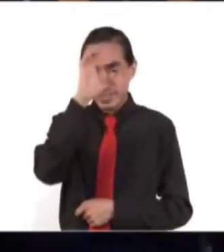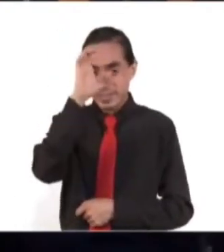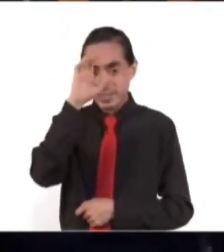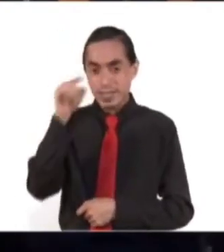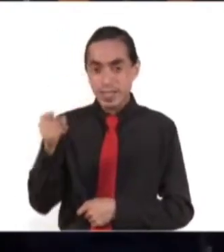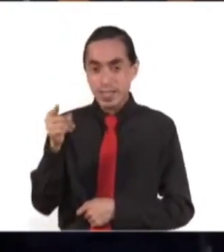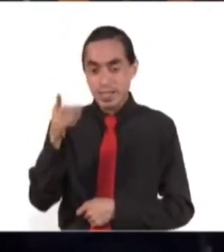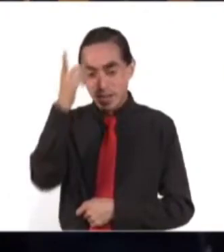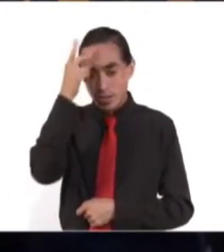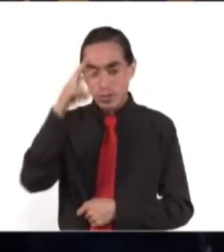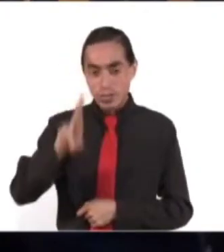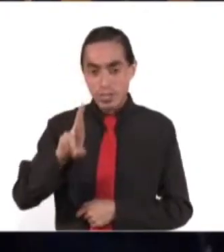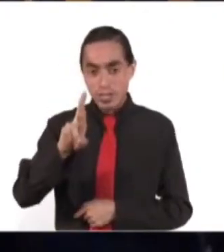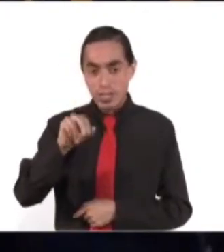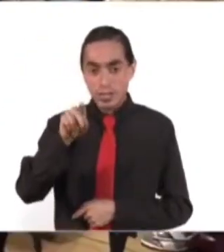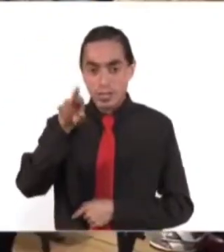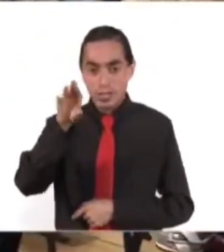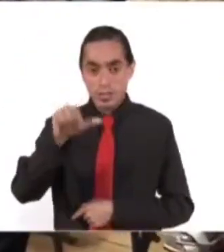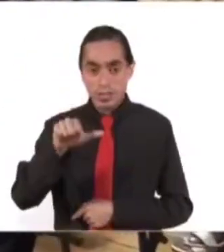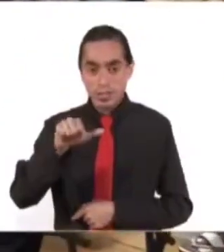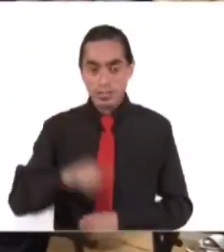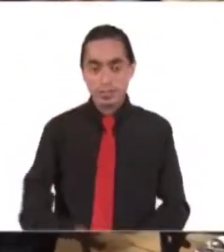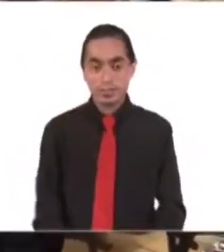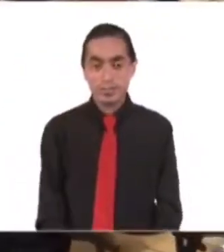doctora Rosaura Ruiz Gutiérrez.